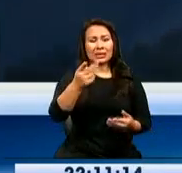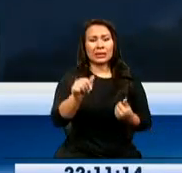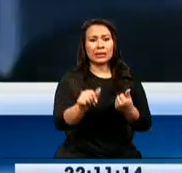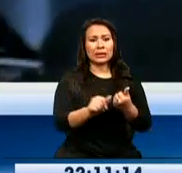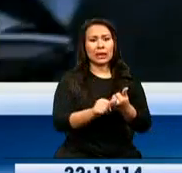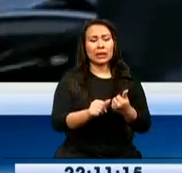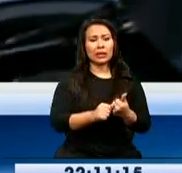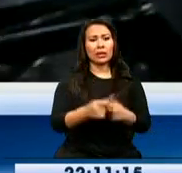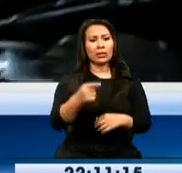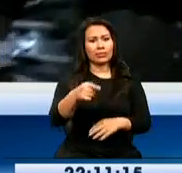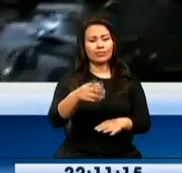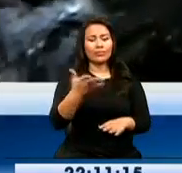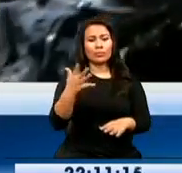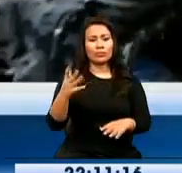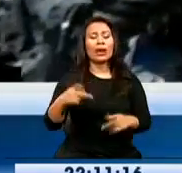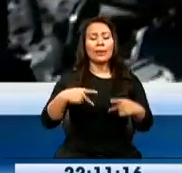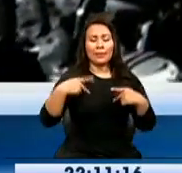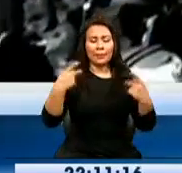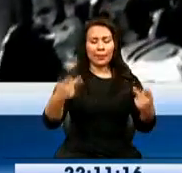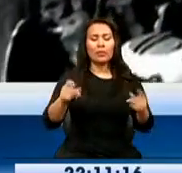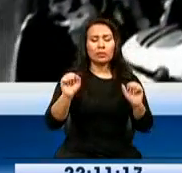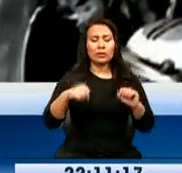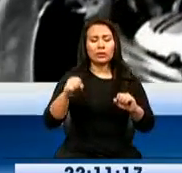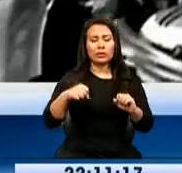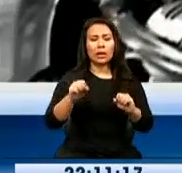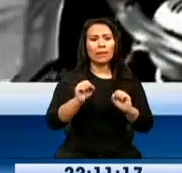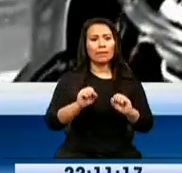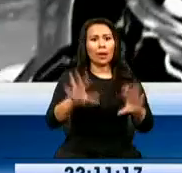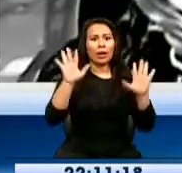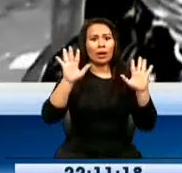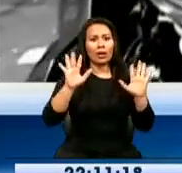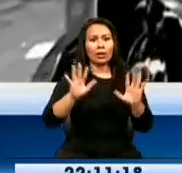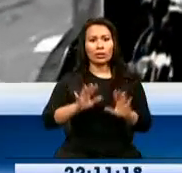era la hora. Están vivos de milagro.